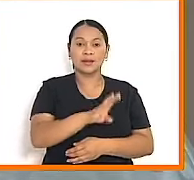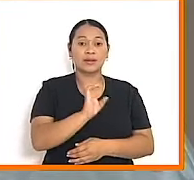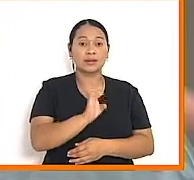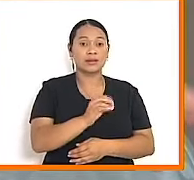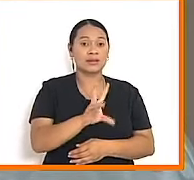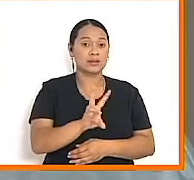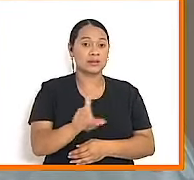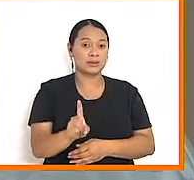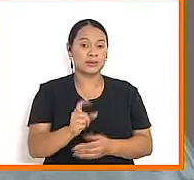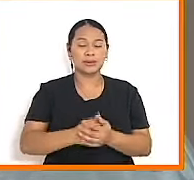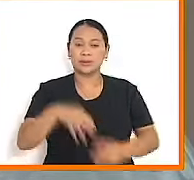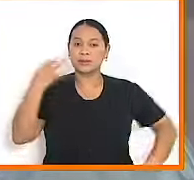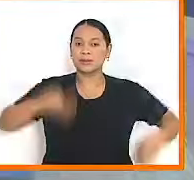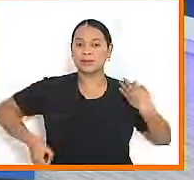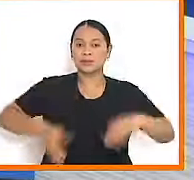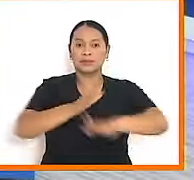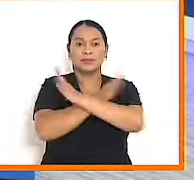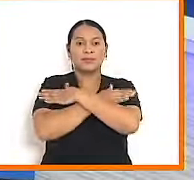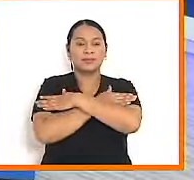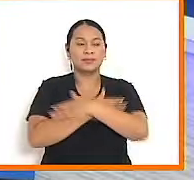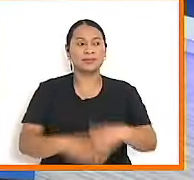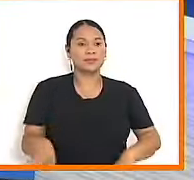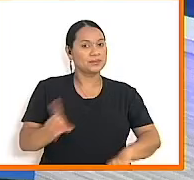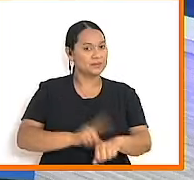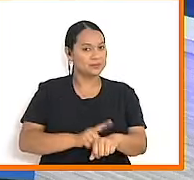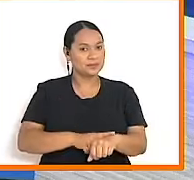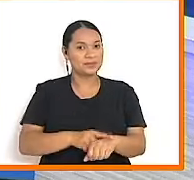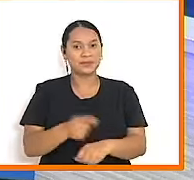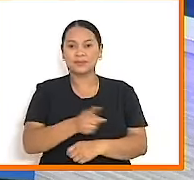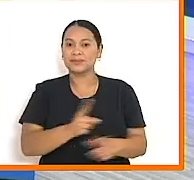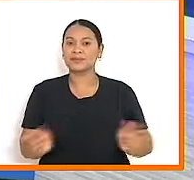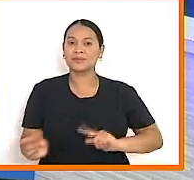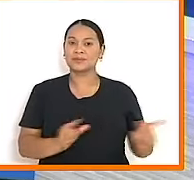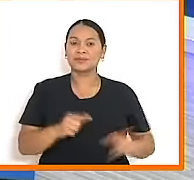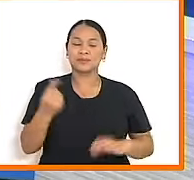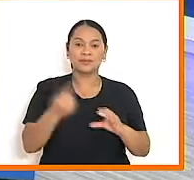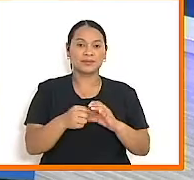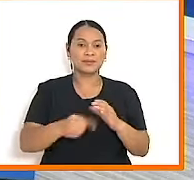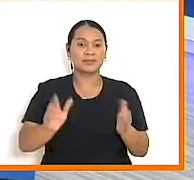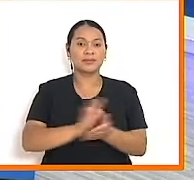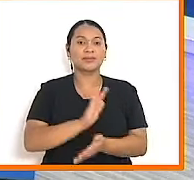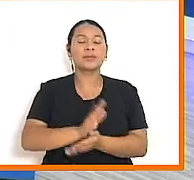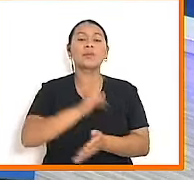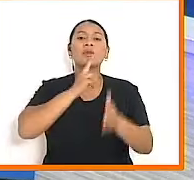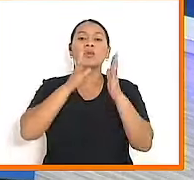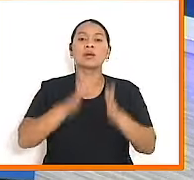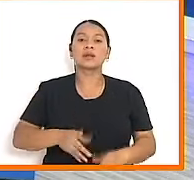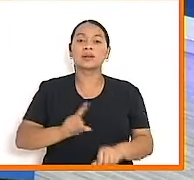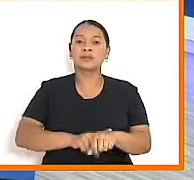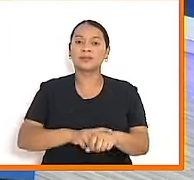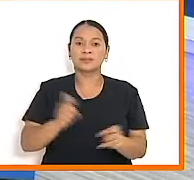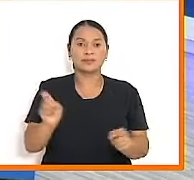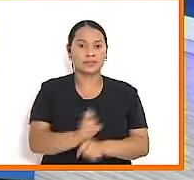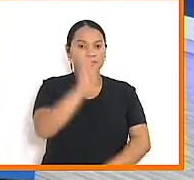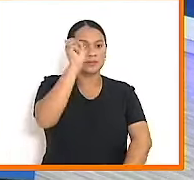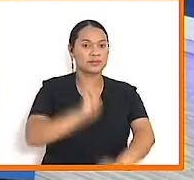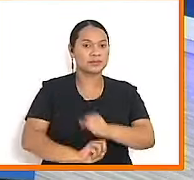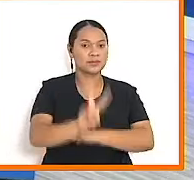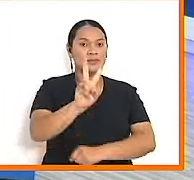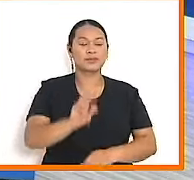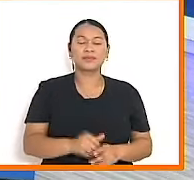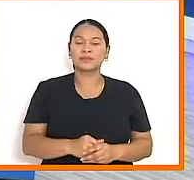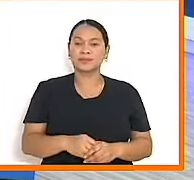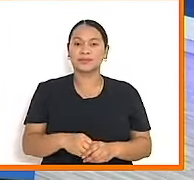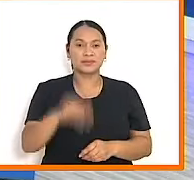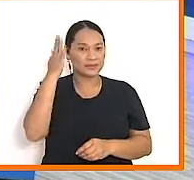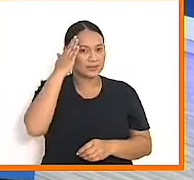461. Muchas felicidades. Ahora sí, espero que tengas tu catrachada en mano porque es momento de ganar al Locatracho en premiados. Daremos a conocer